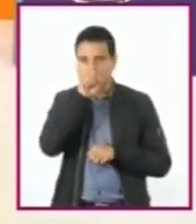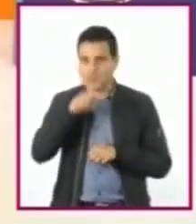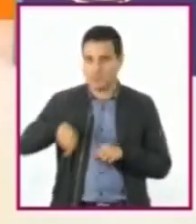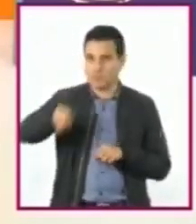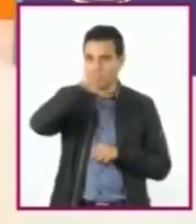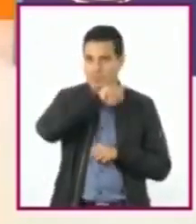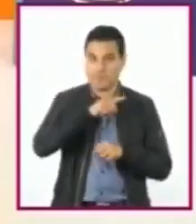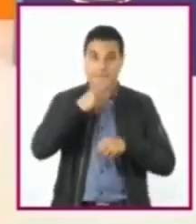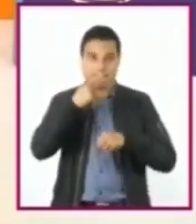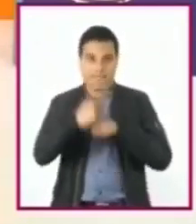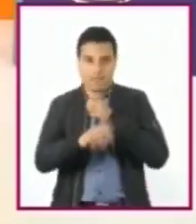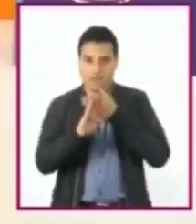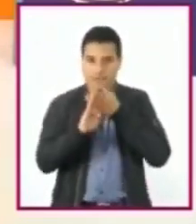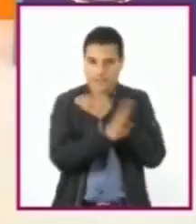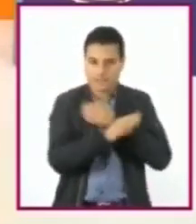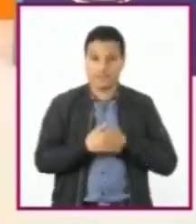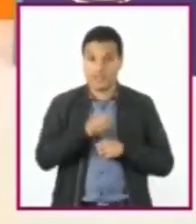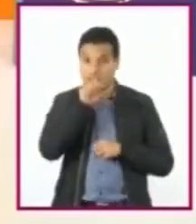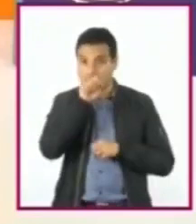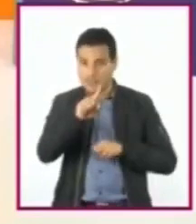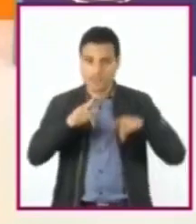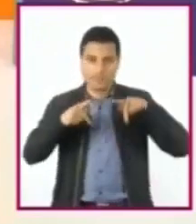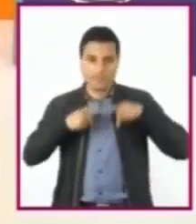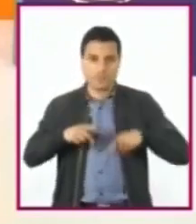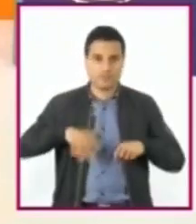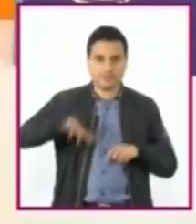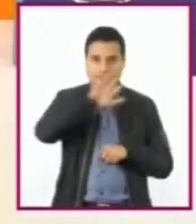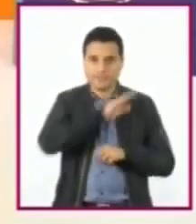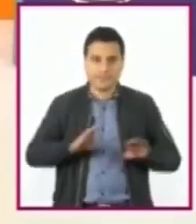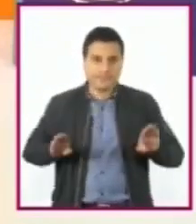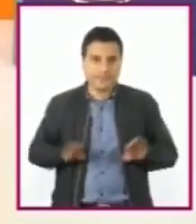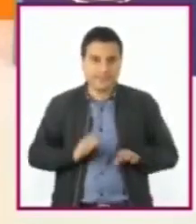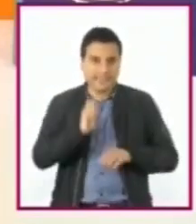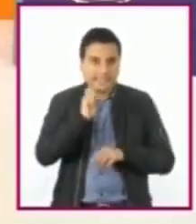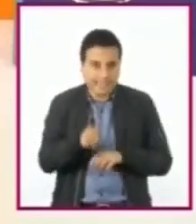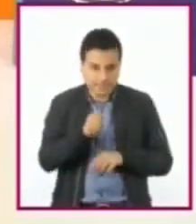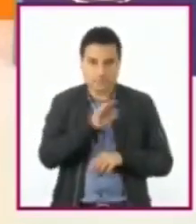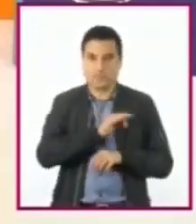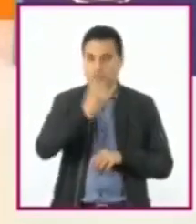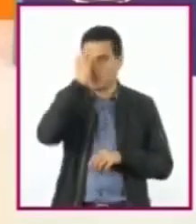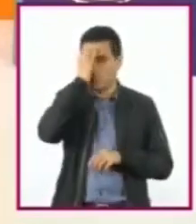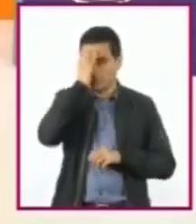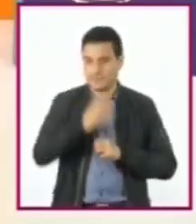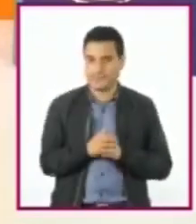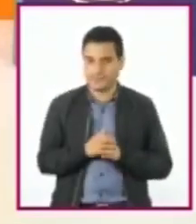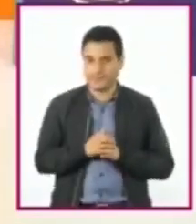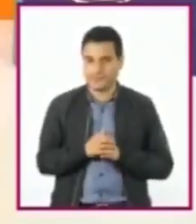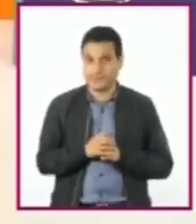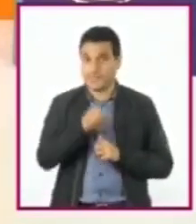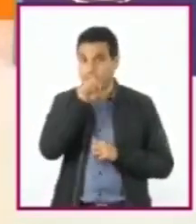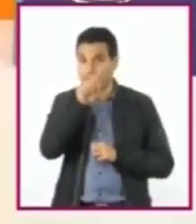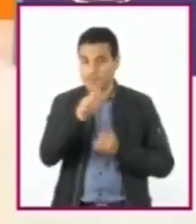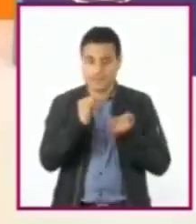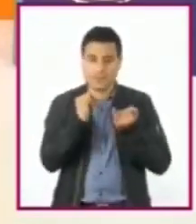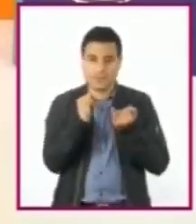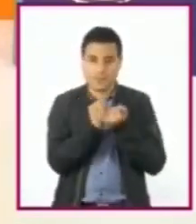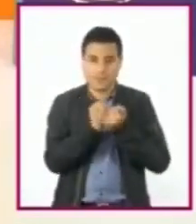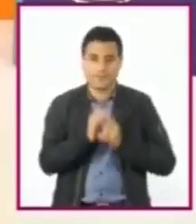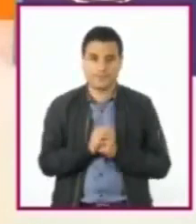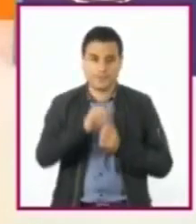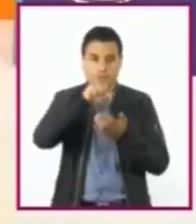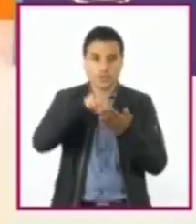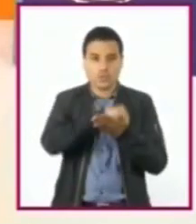las características de las poblaciones con fines de mercado o salud. Conocer los límites físicos